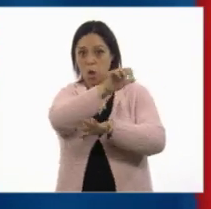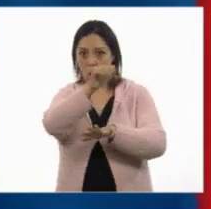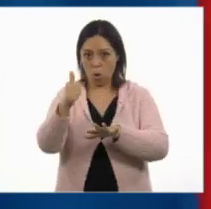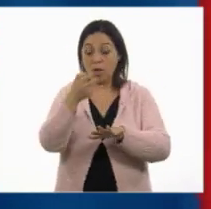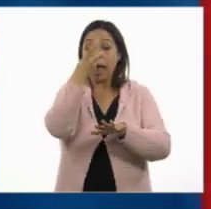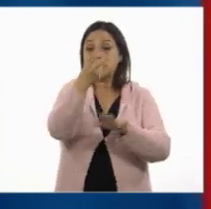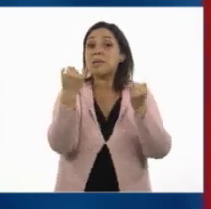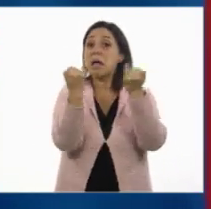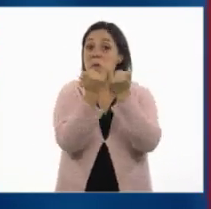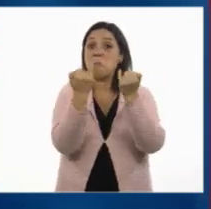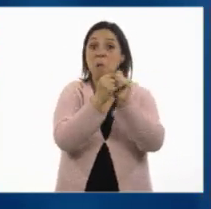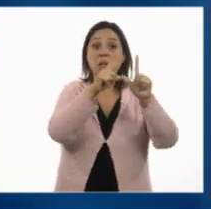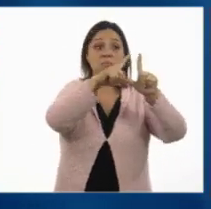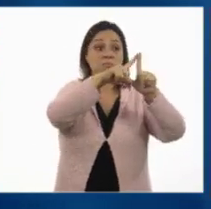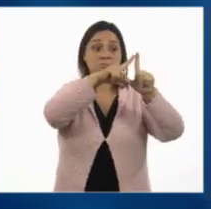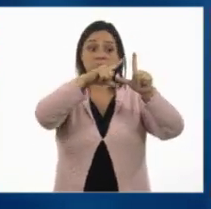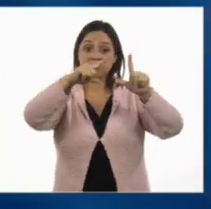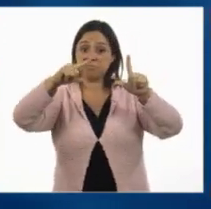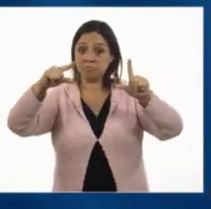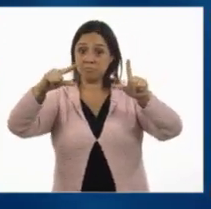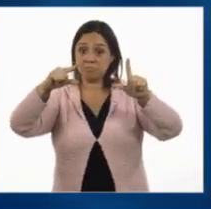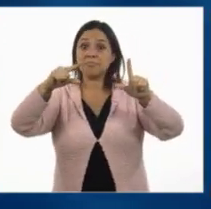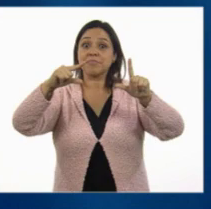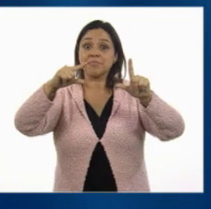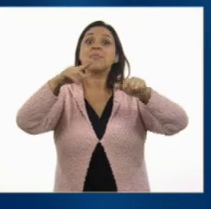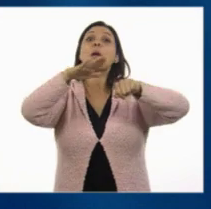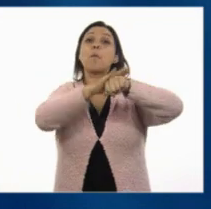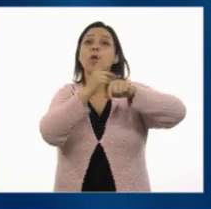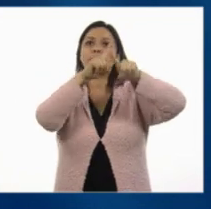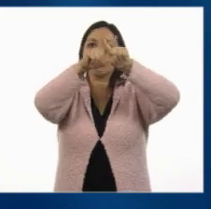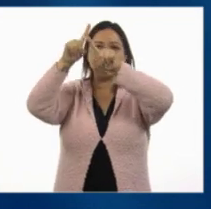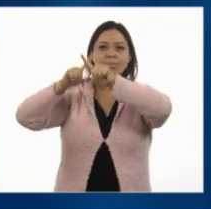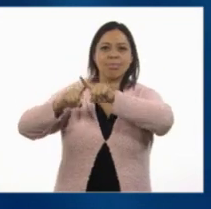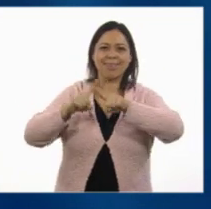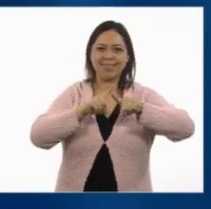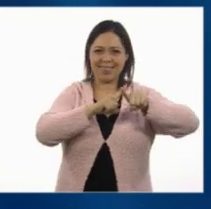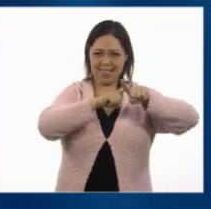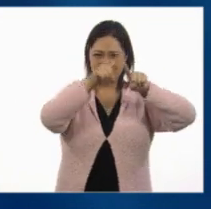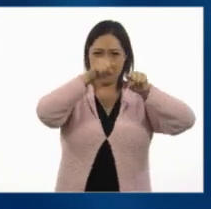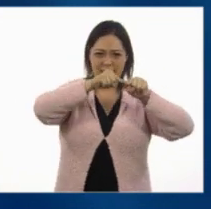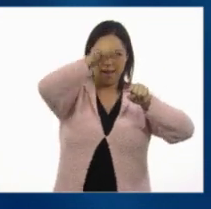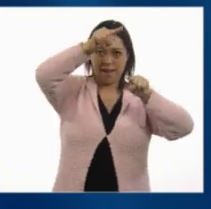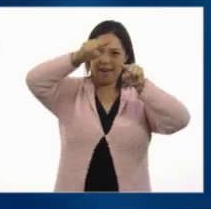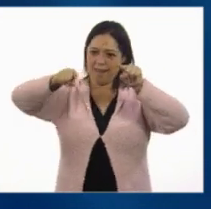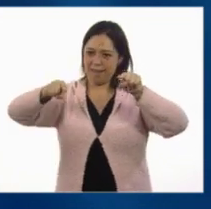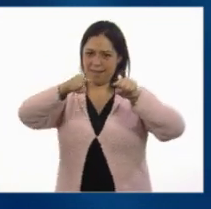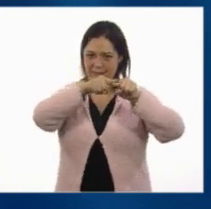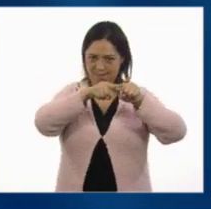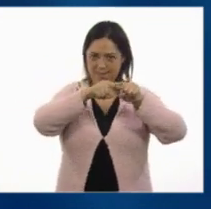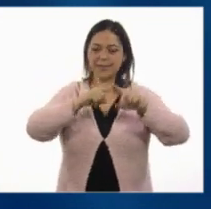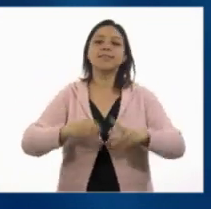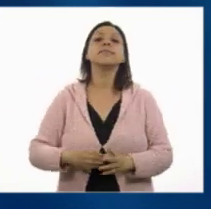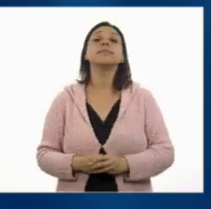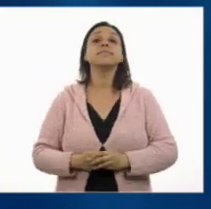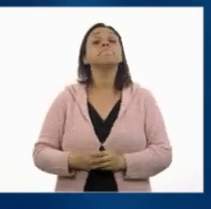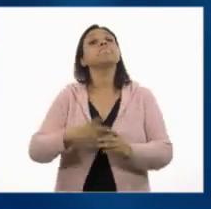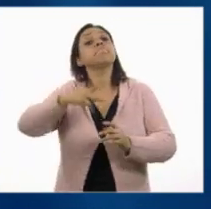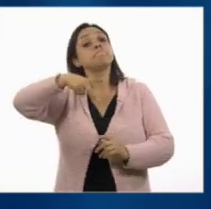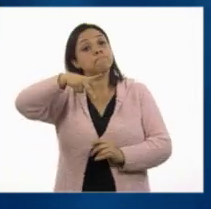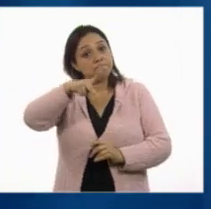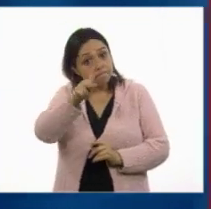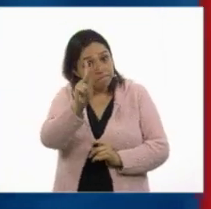escaleno. Y es un triángulo escaleno porque tiene lados de diferente tamaño. Ahora, como